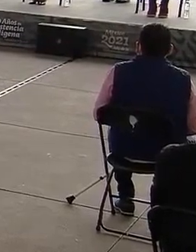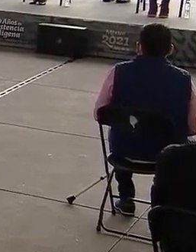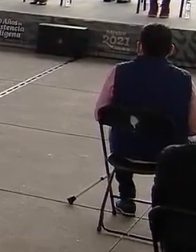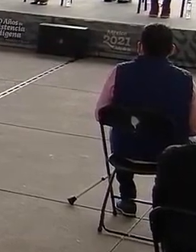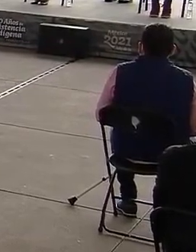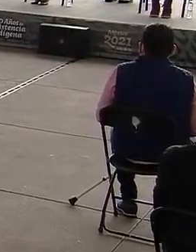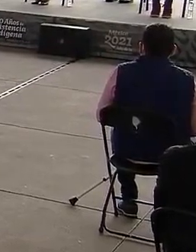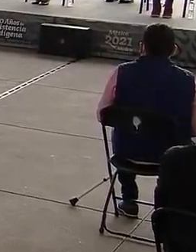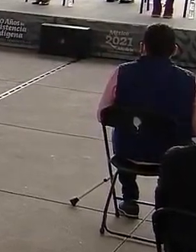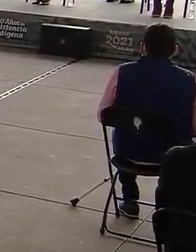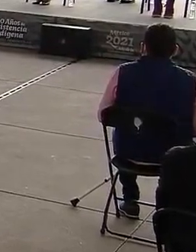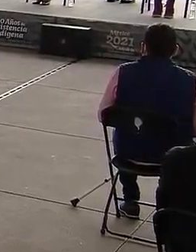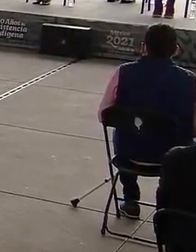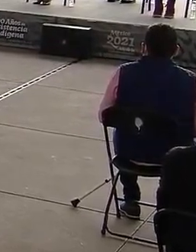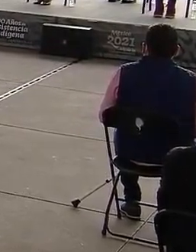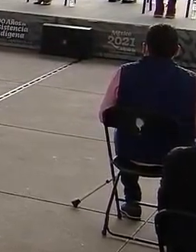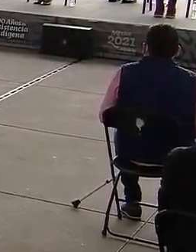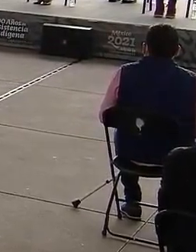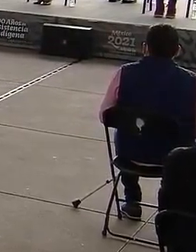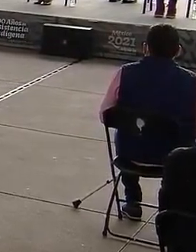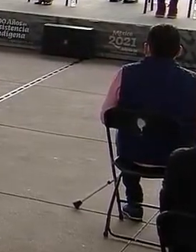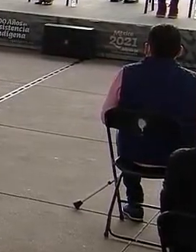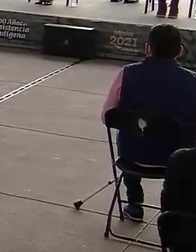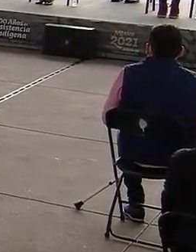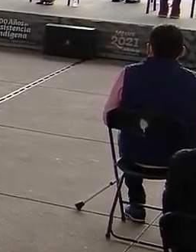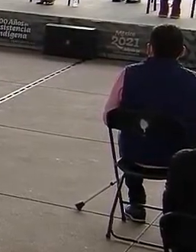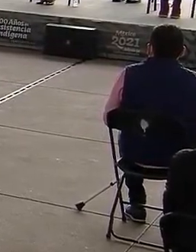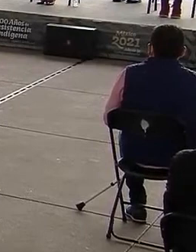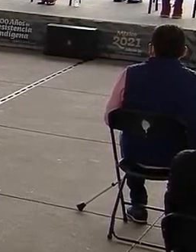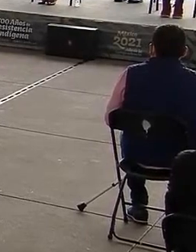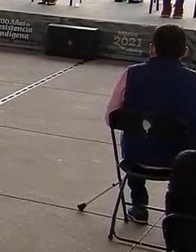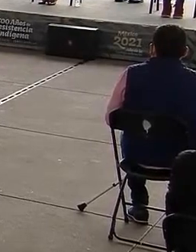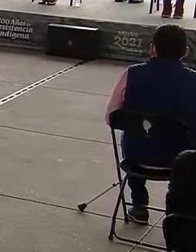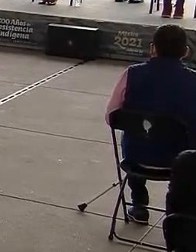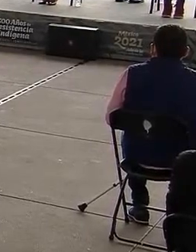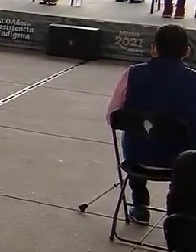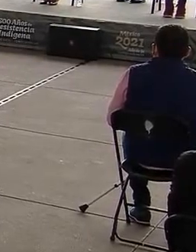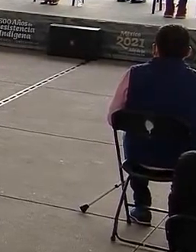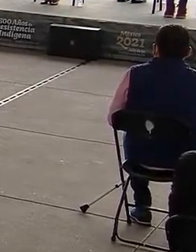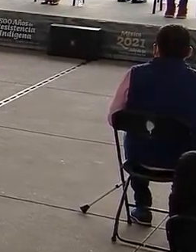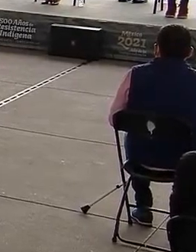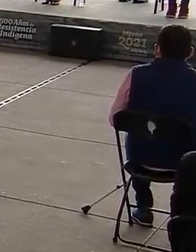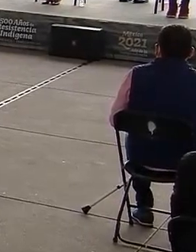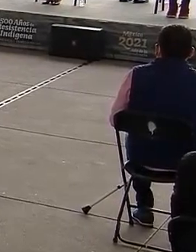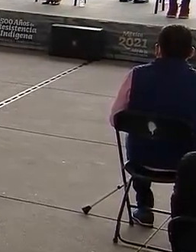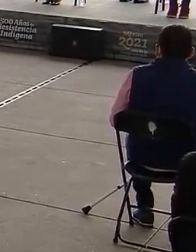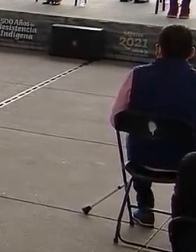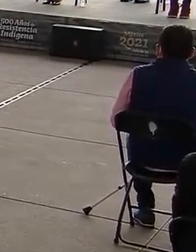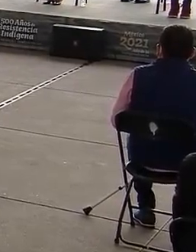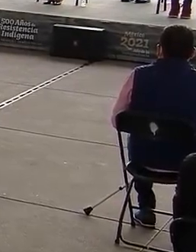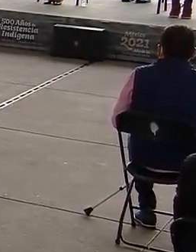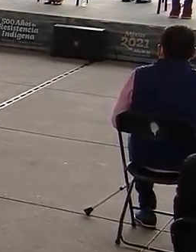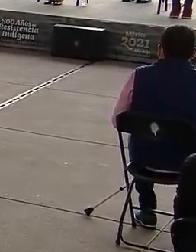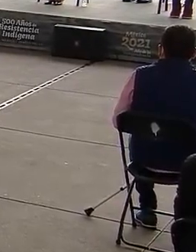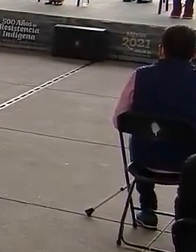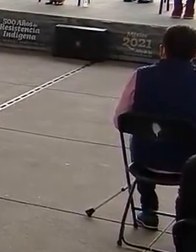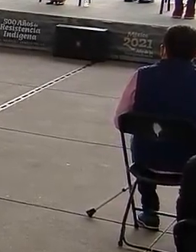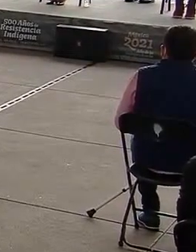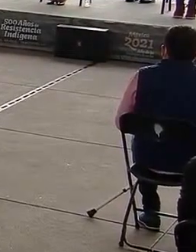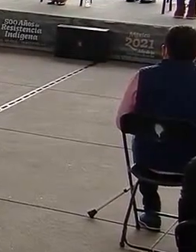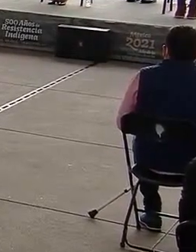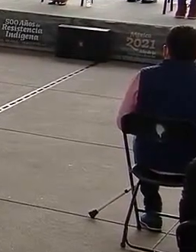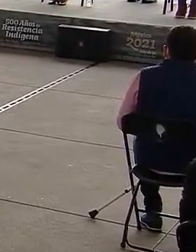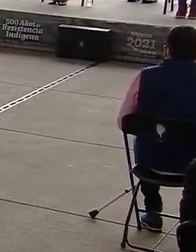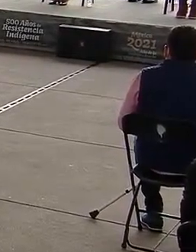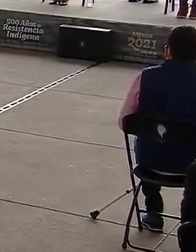Danogahnawage ni Dawageno. Wahiga ziwagatsanuni ziga igasque unwa wanizarade, dana igerre, onek ziangiro